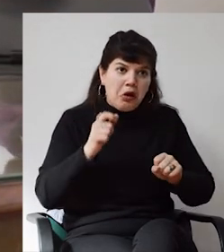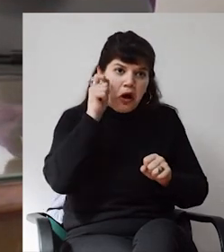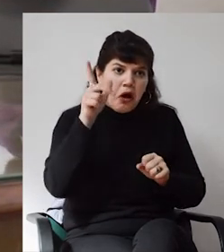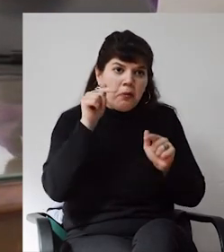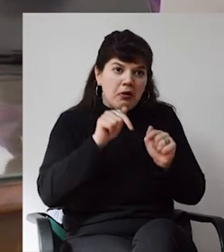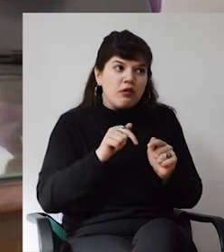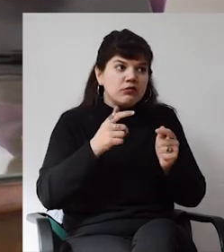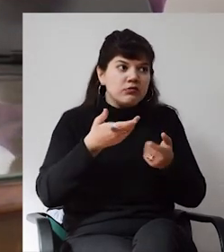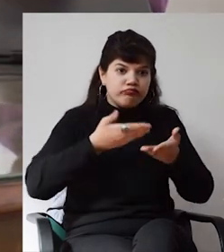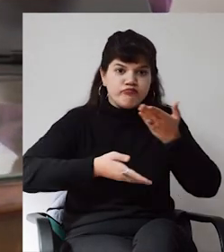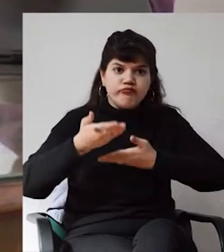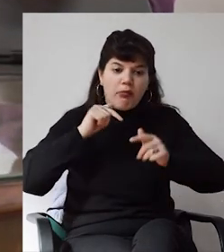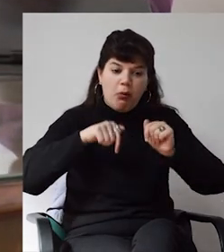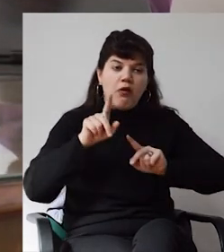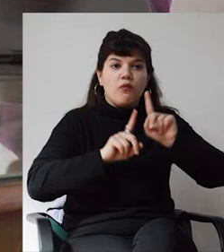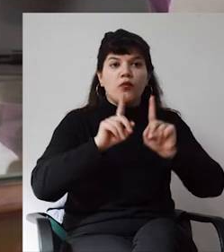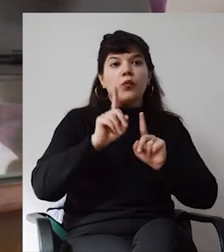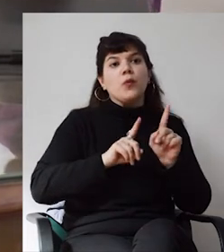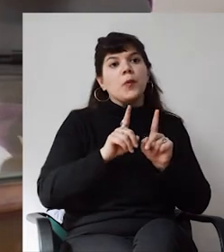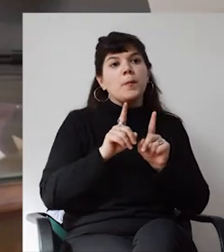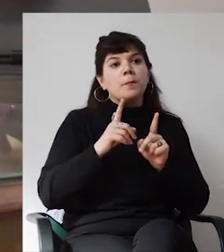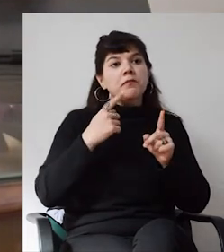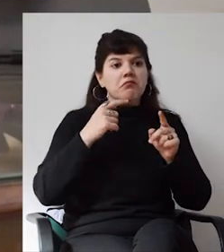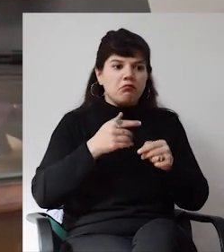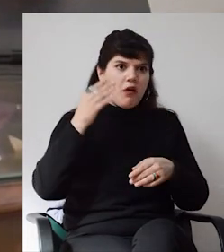Y tenemos capacidades conformadas por esta comunidad universitaria.